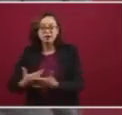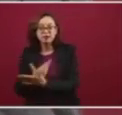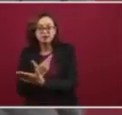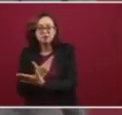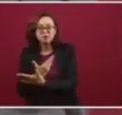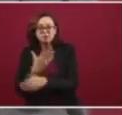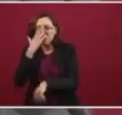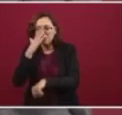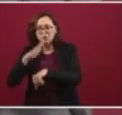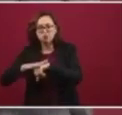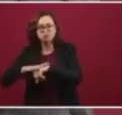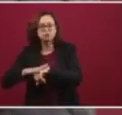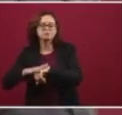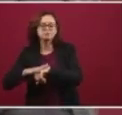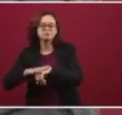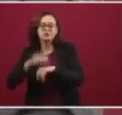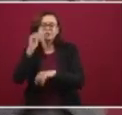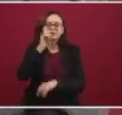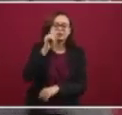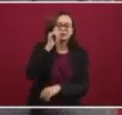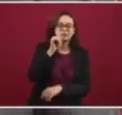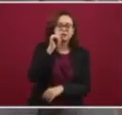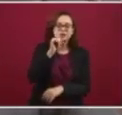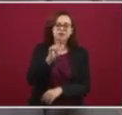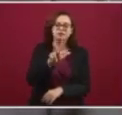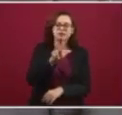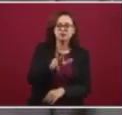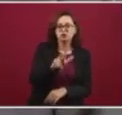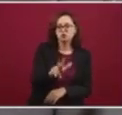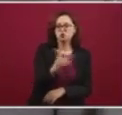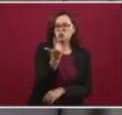este día 18 de julio.